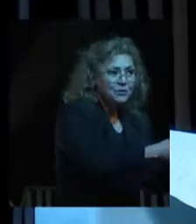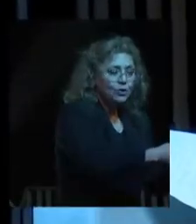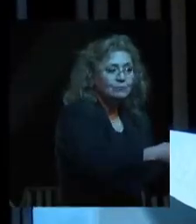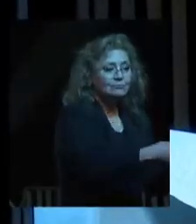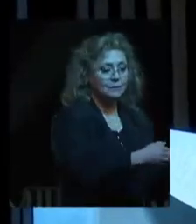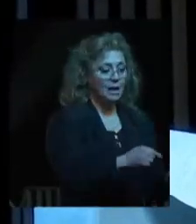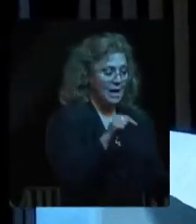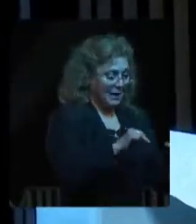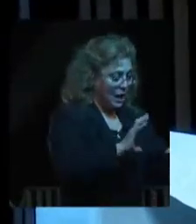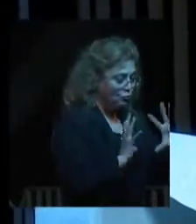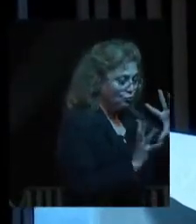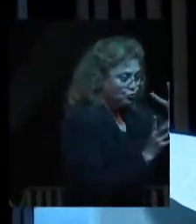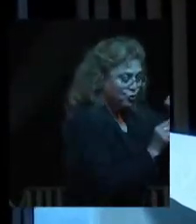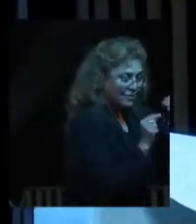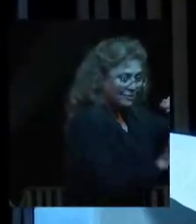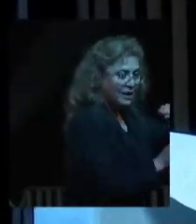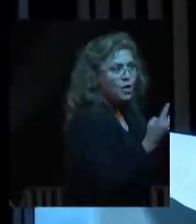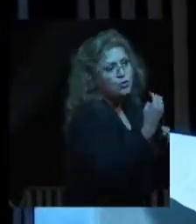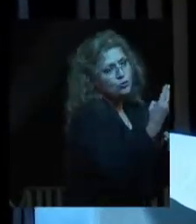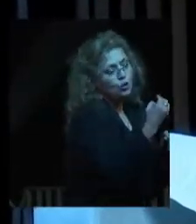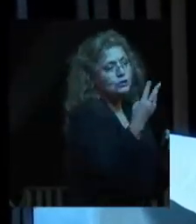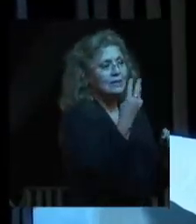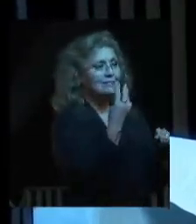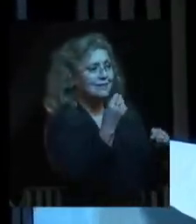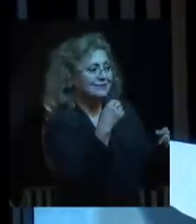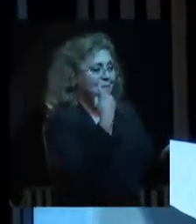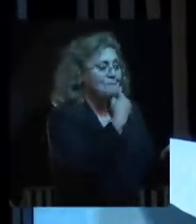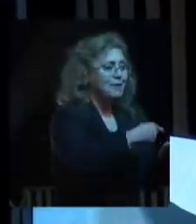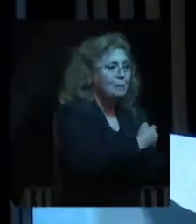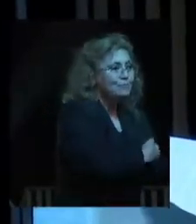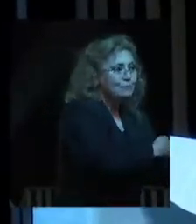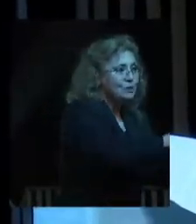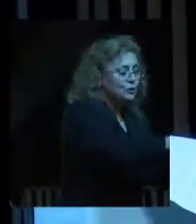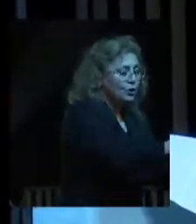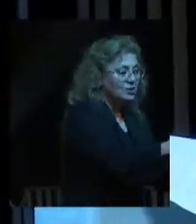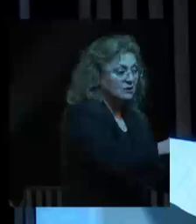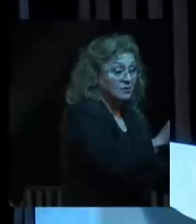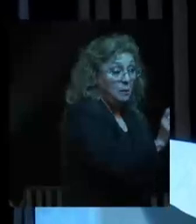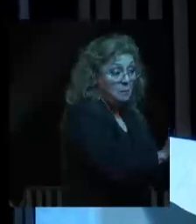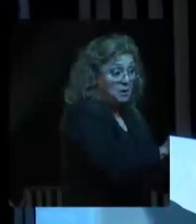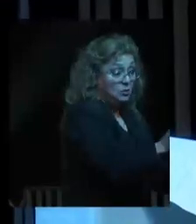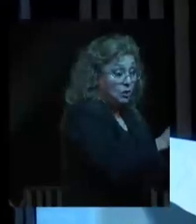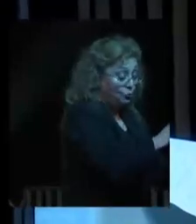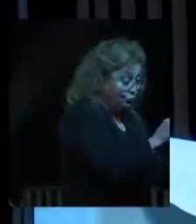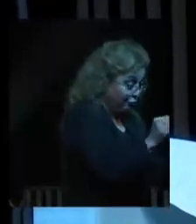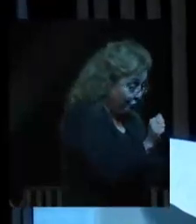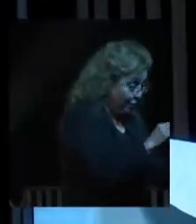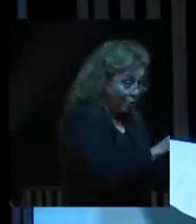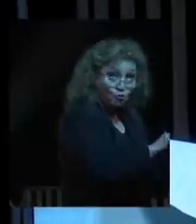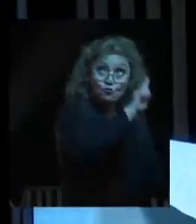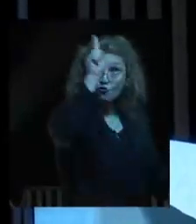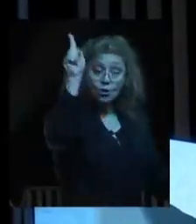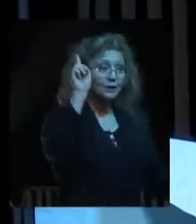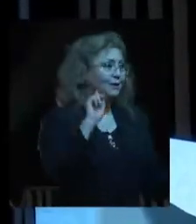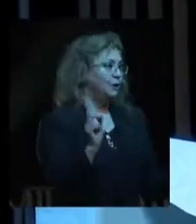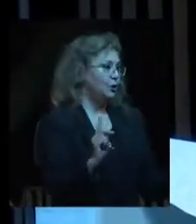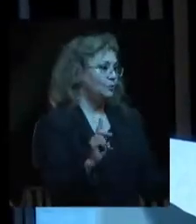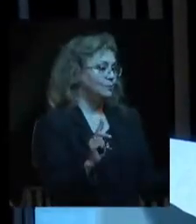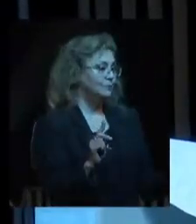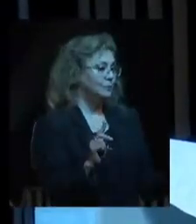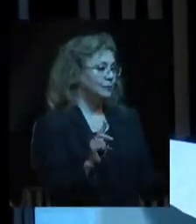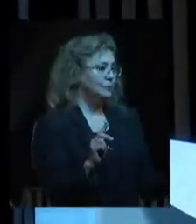mil millones, no es que vayamos a despoblar la Tierra para ir a poblar Marte, no. Pero lo que vamos